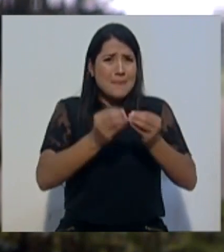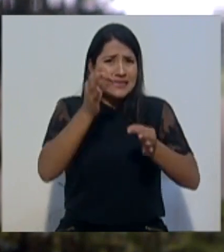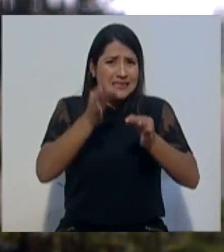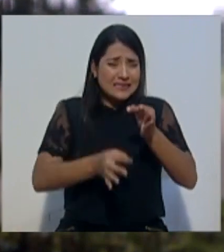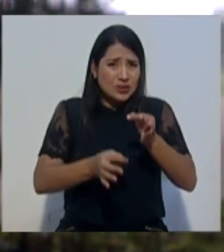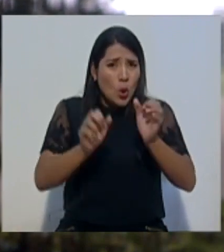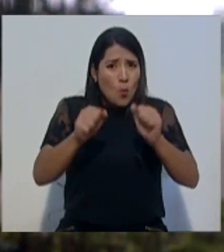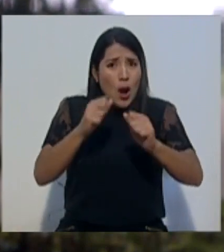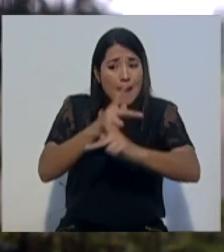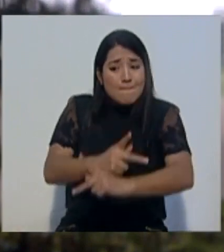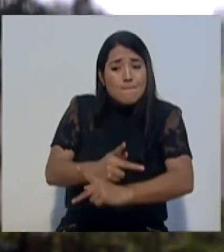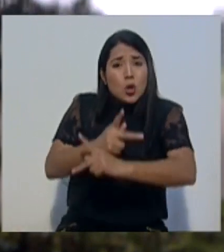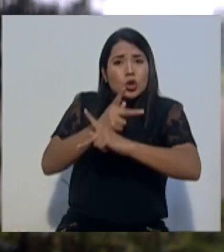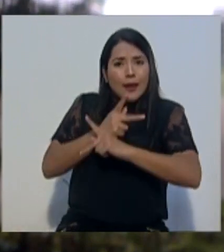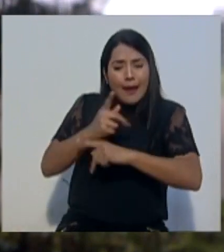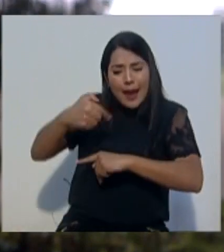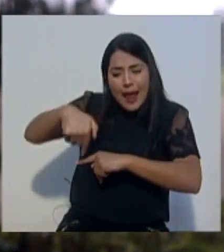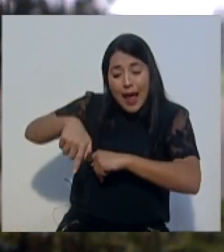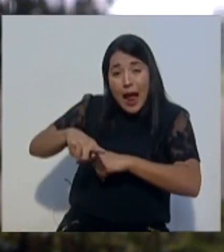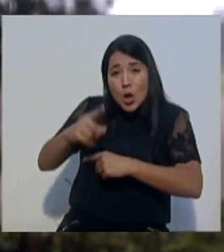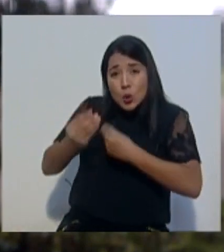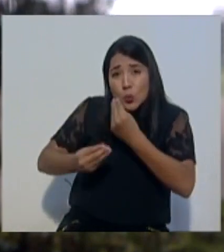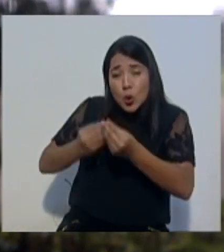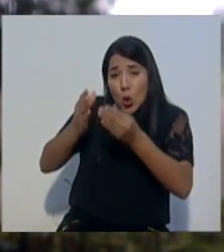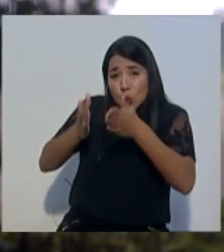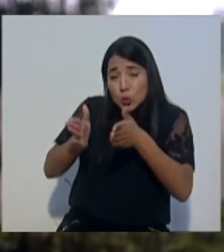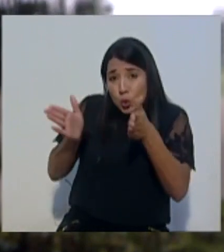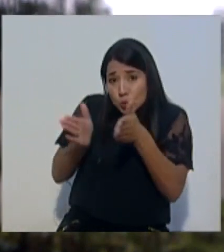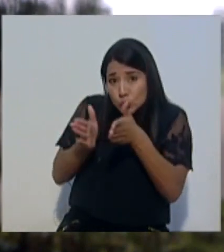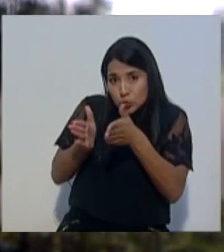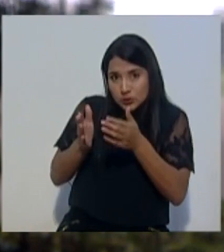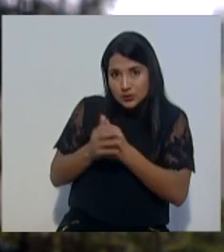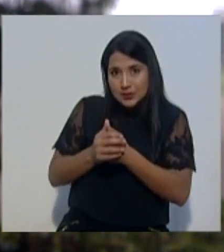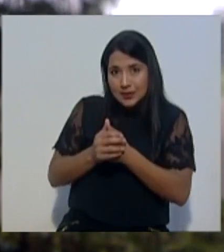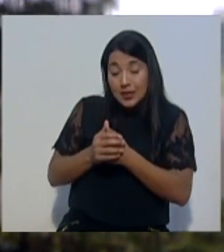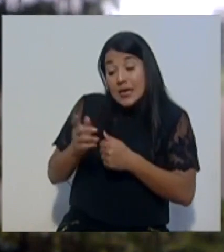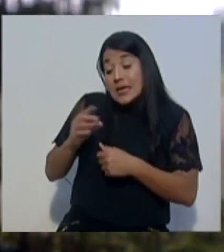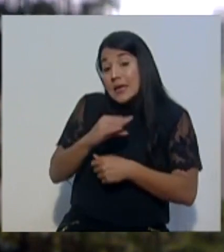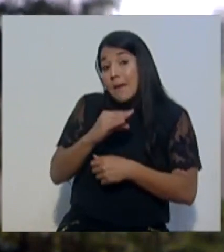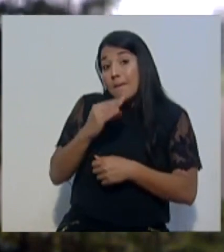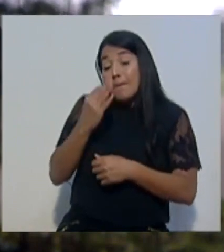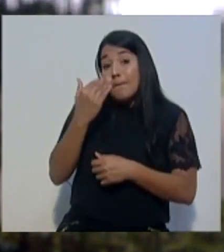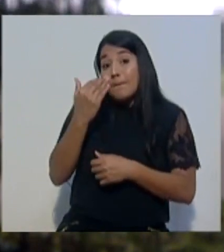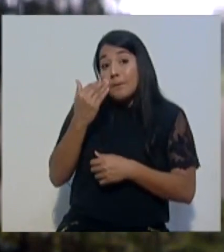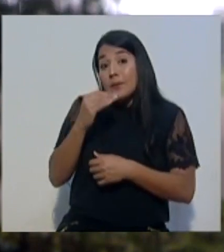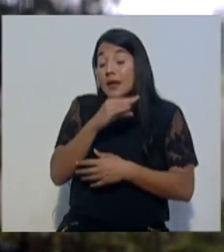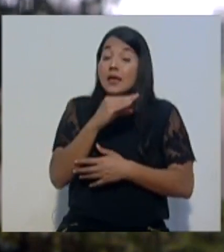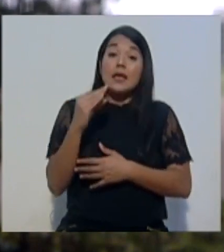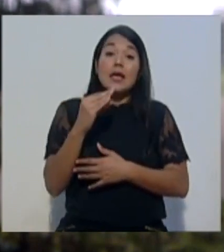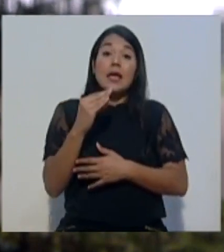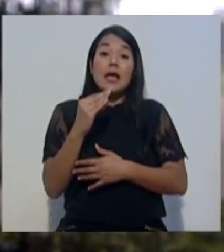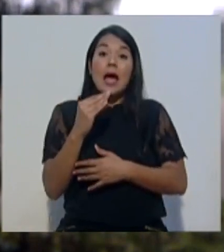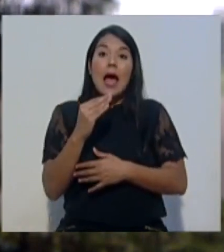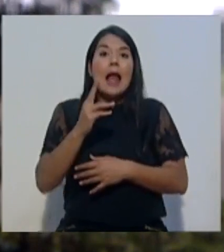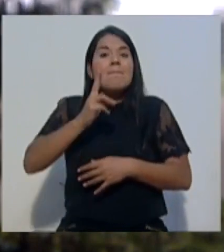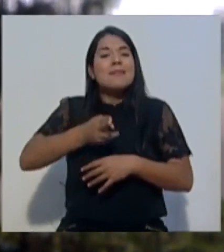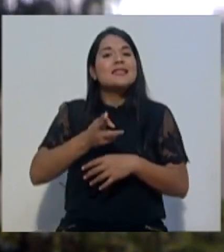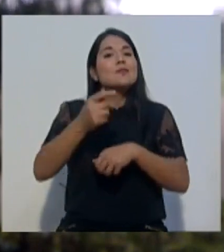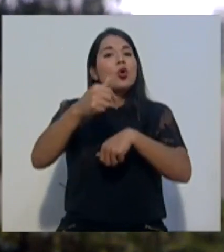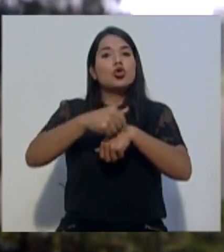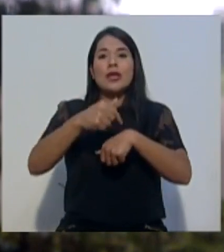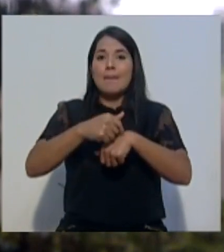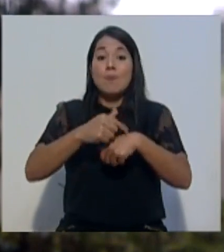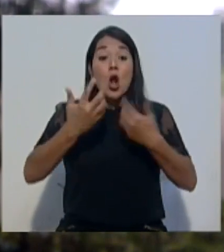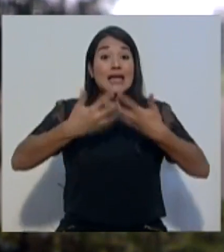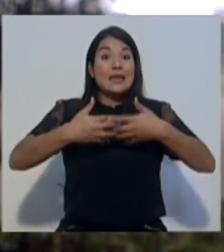pequeño productor que usted comenta que quiere proteger y que a la misma vez no se beneficien las personas, empresarios grandes que se